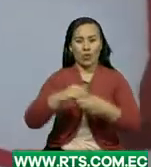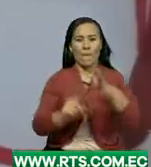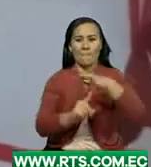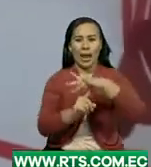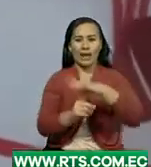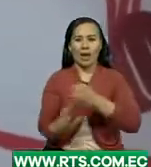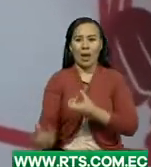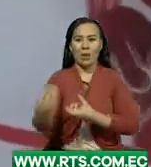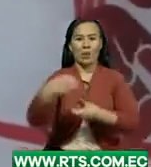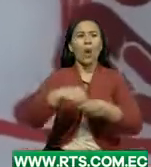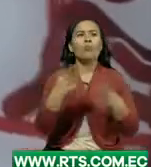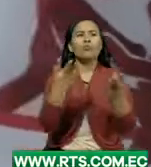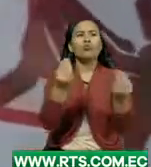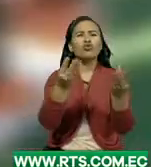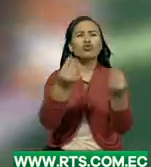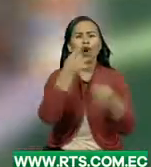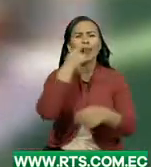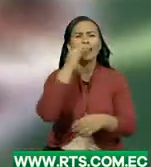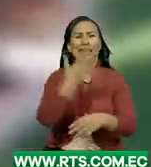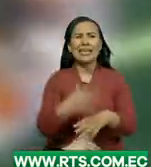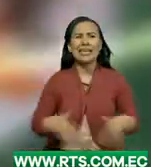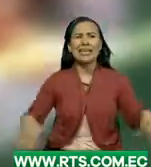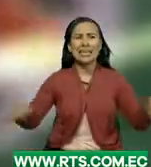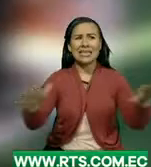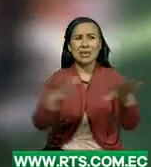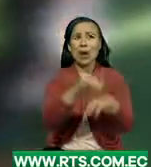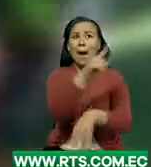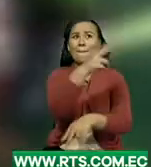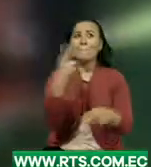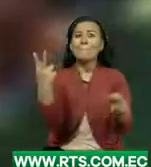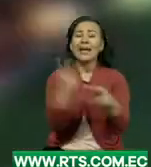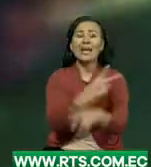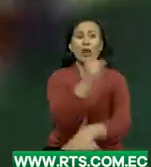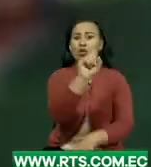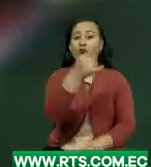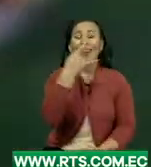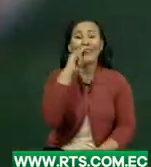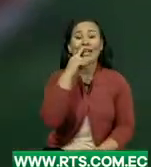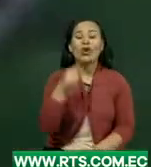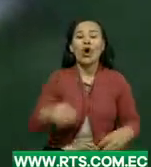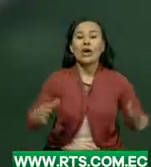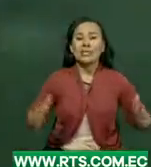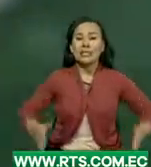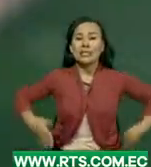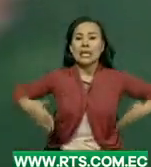existe mucha aglomeración de niños, tornándose peligroso.